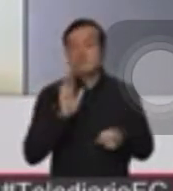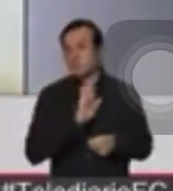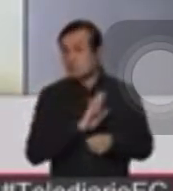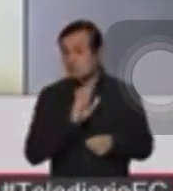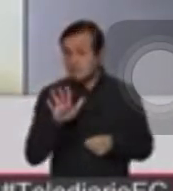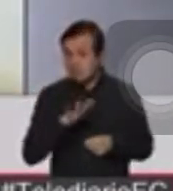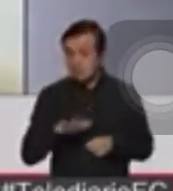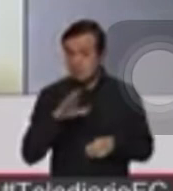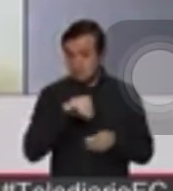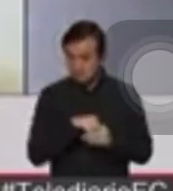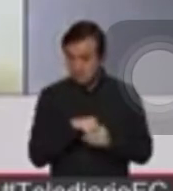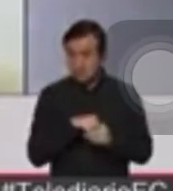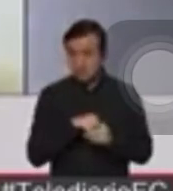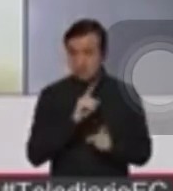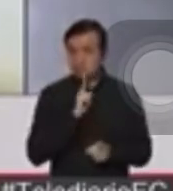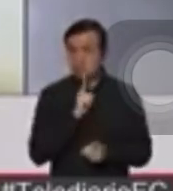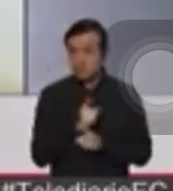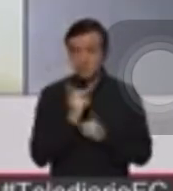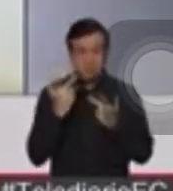¿ok? Generalmente son